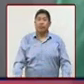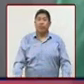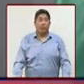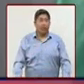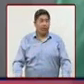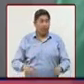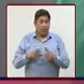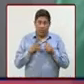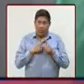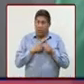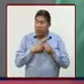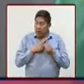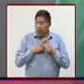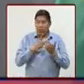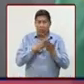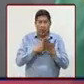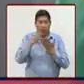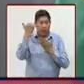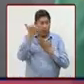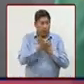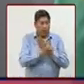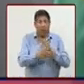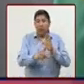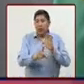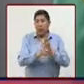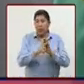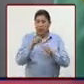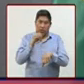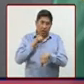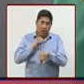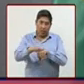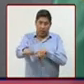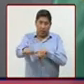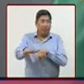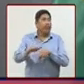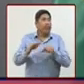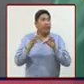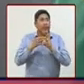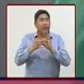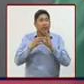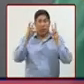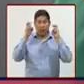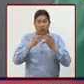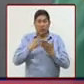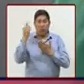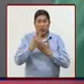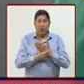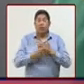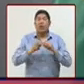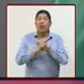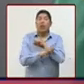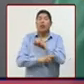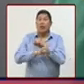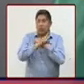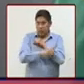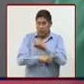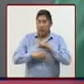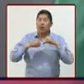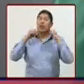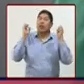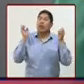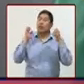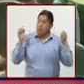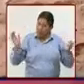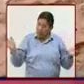El primer proyecto de ley que estamos enviando está vinculado al Programa Nacional de Emergencia para la Generación de